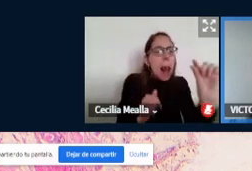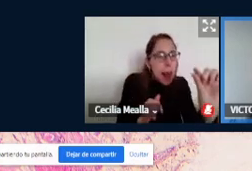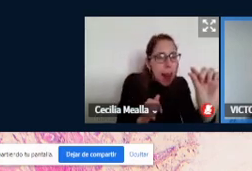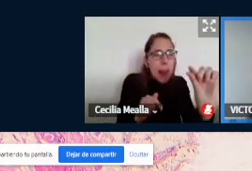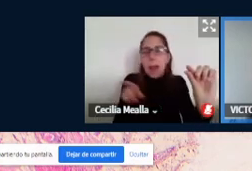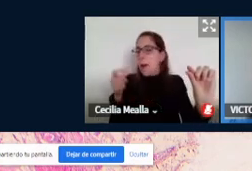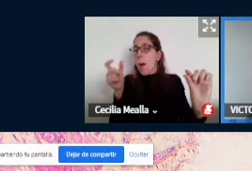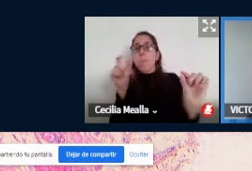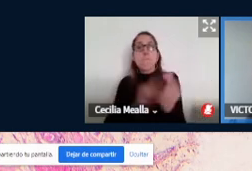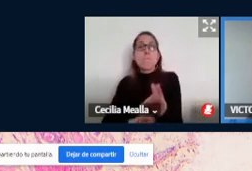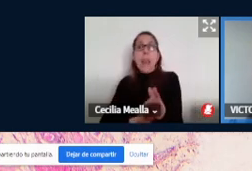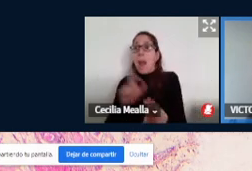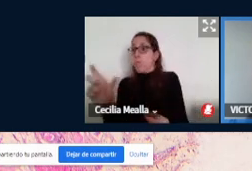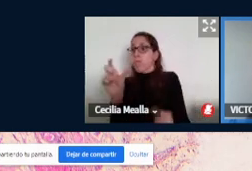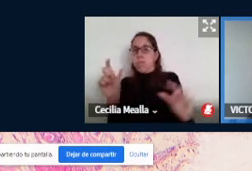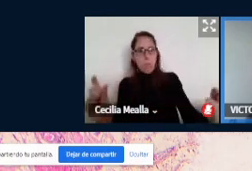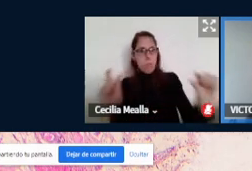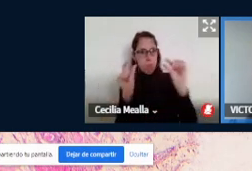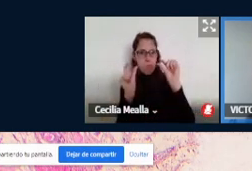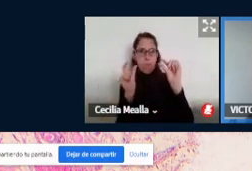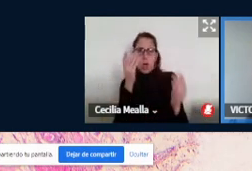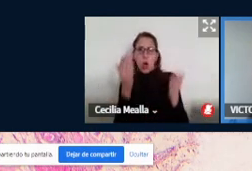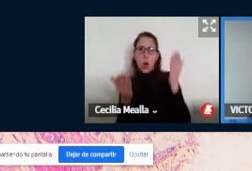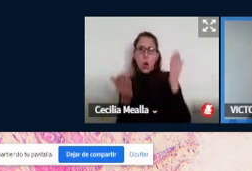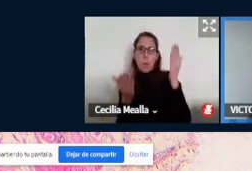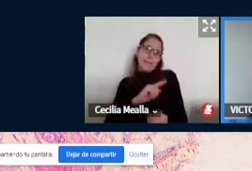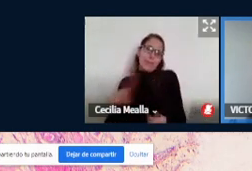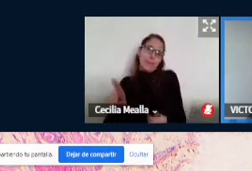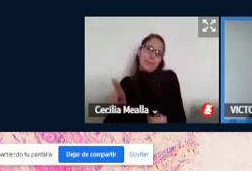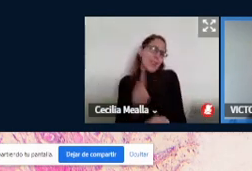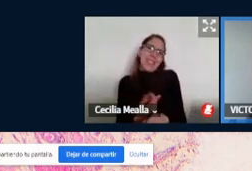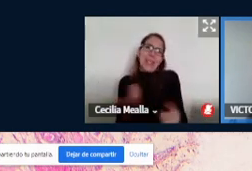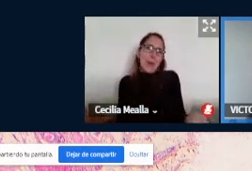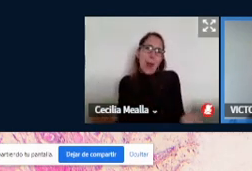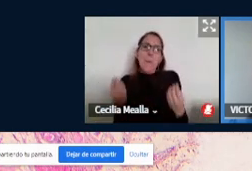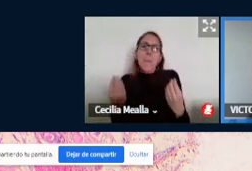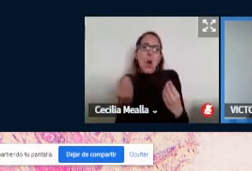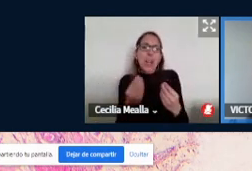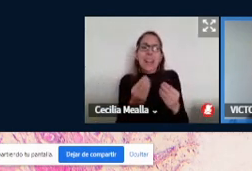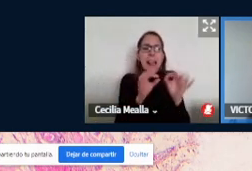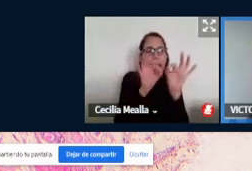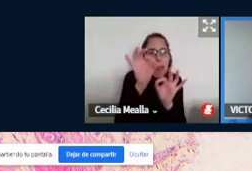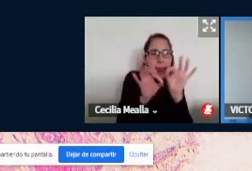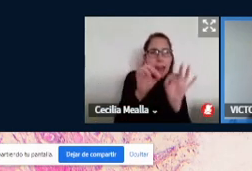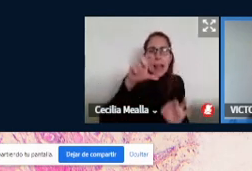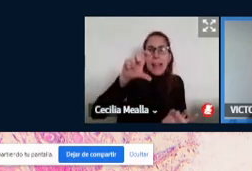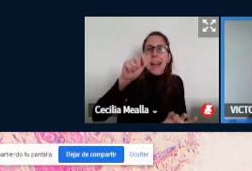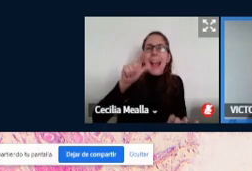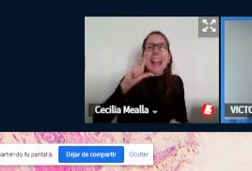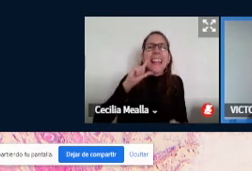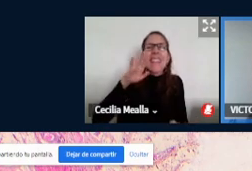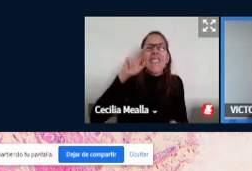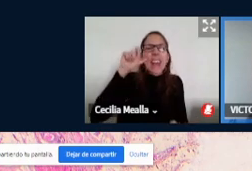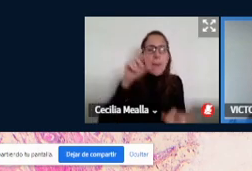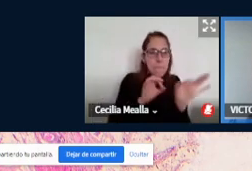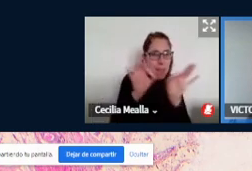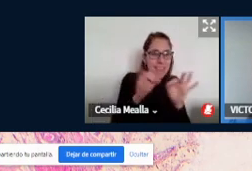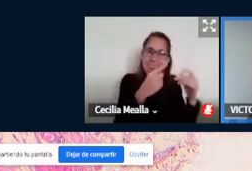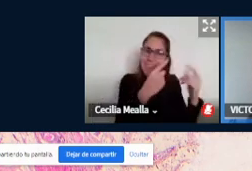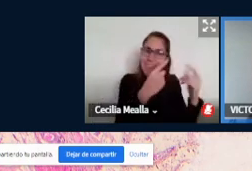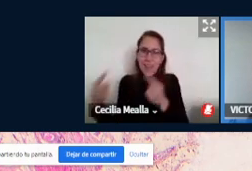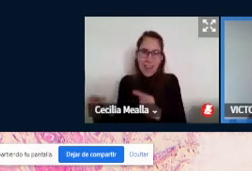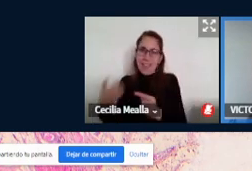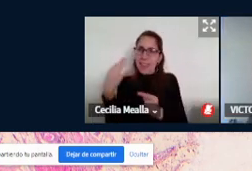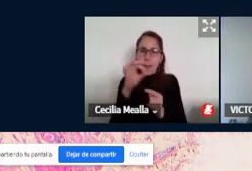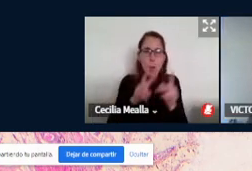¿sí? Va a tener hasta más músculo esta vena, pero porque son de diferente calibre. Yo siempre tengo que ir comparando las del